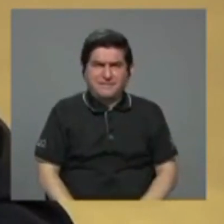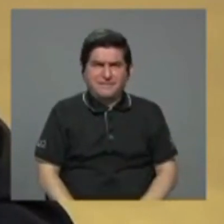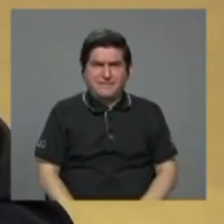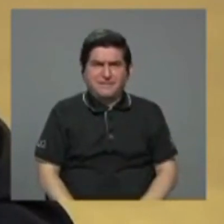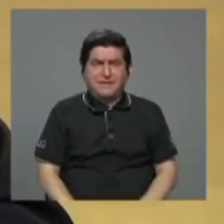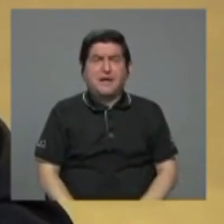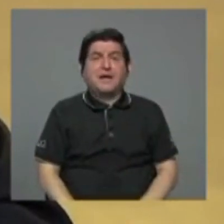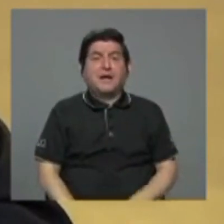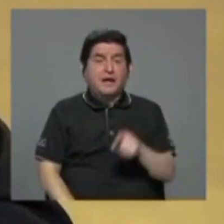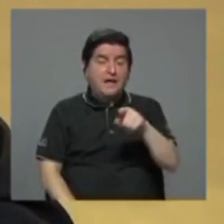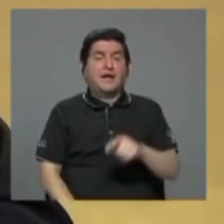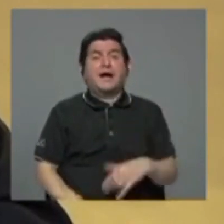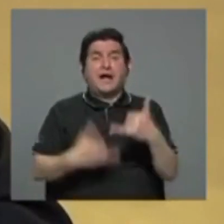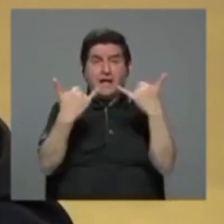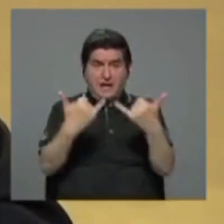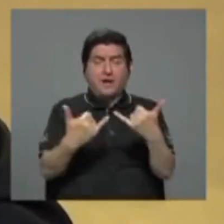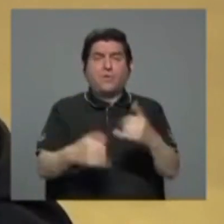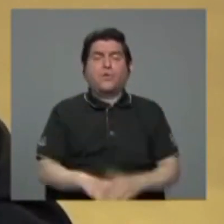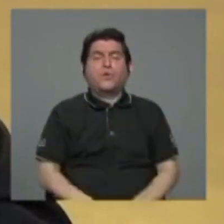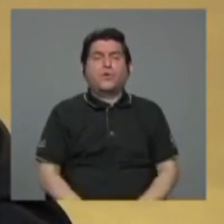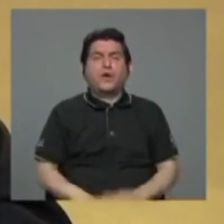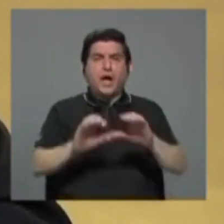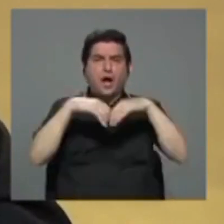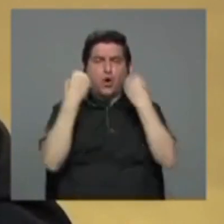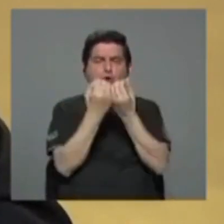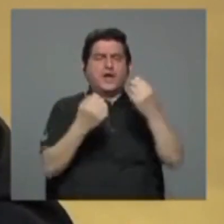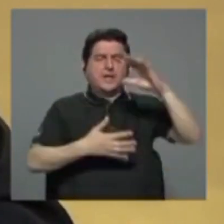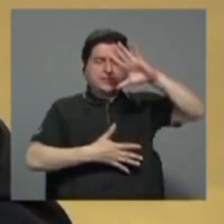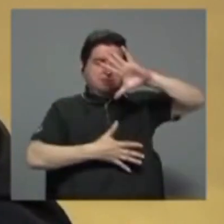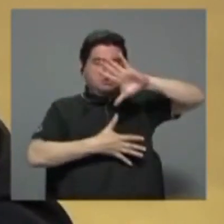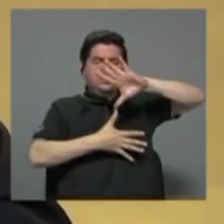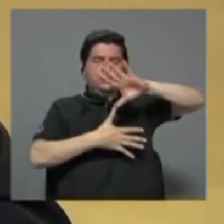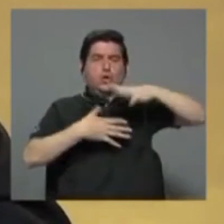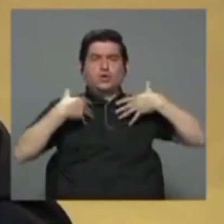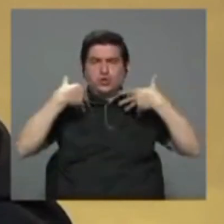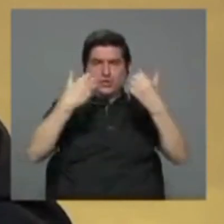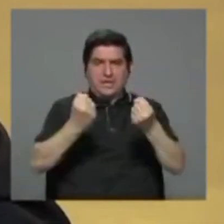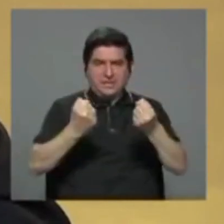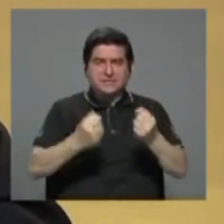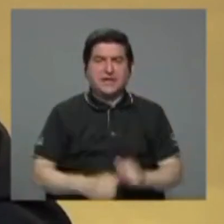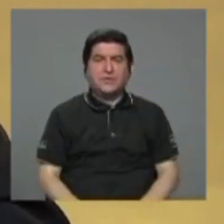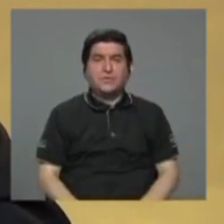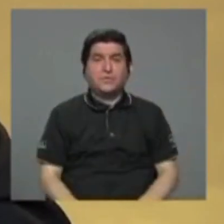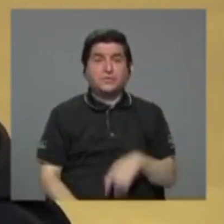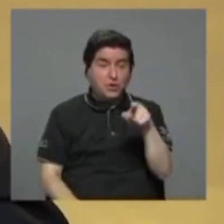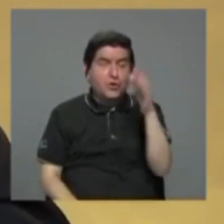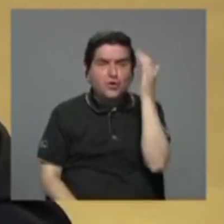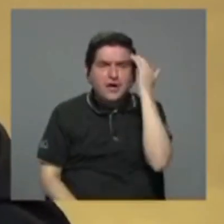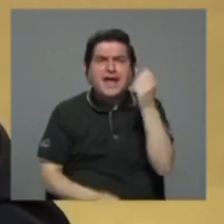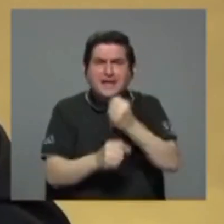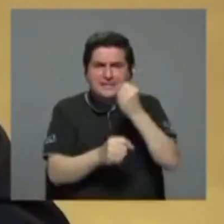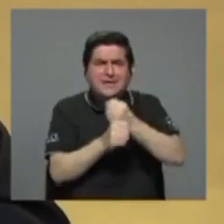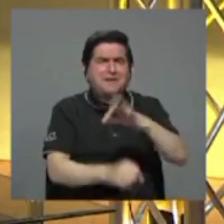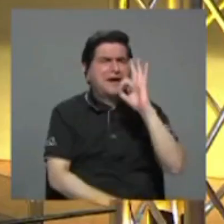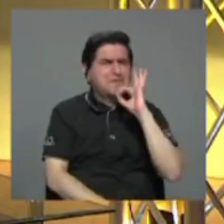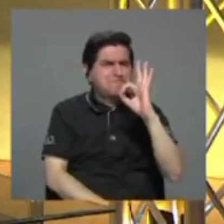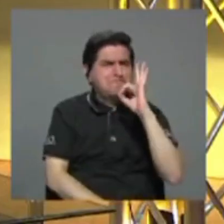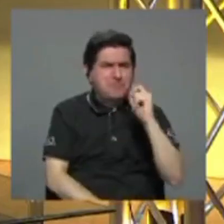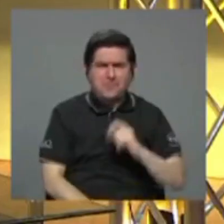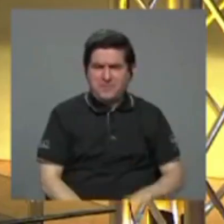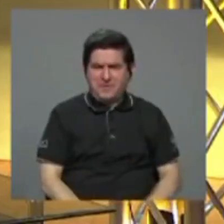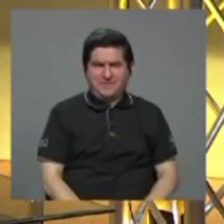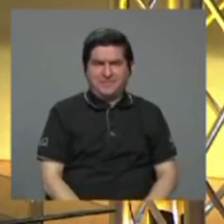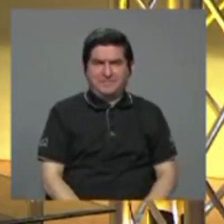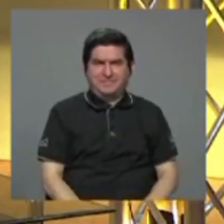al organismo panamericano de la salud, a hacer lo que sabe hacer y que sabe hacer muy bien, ¿no? De